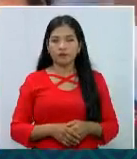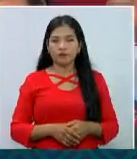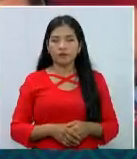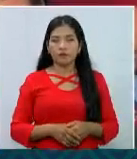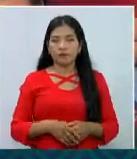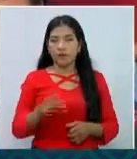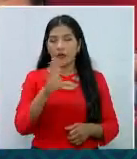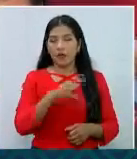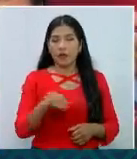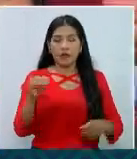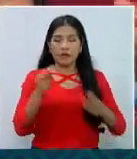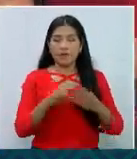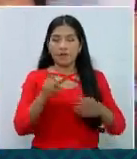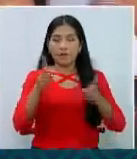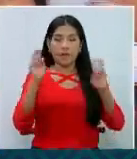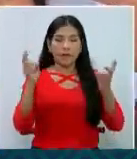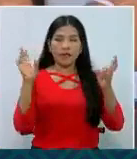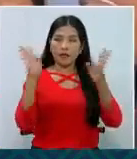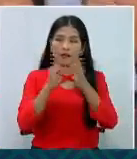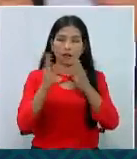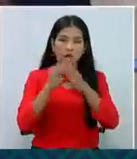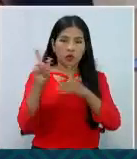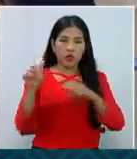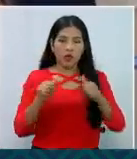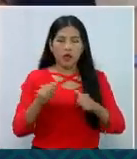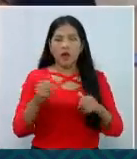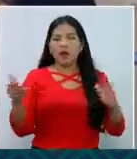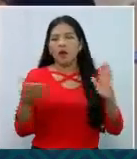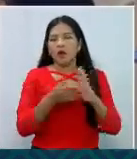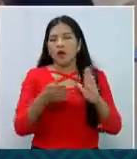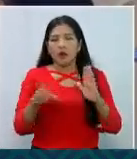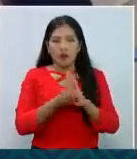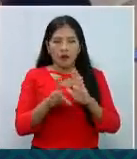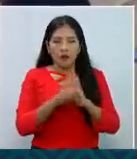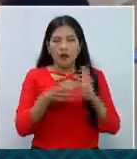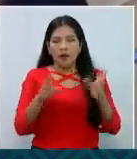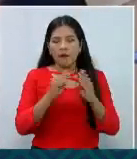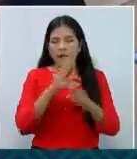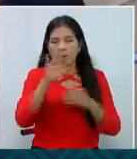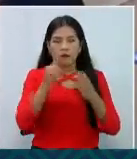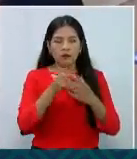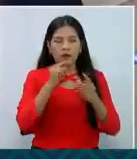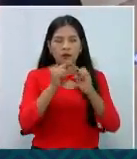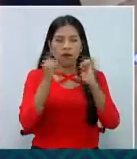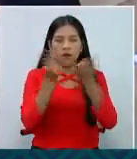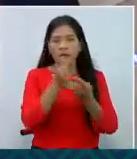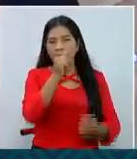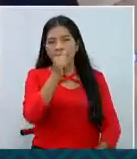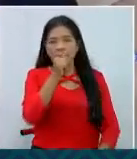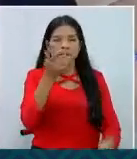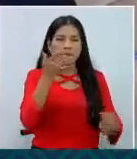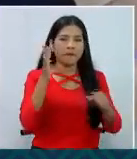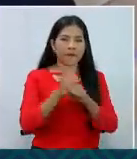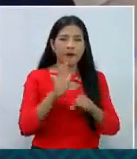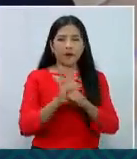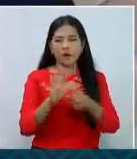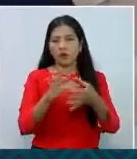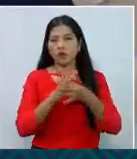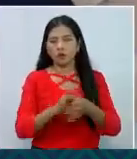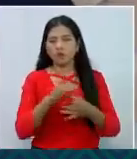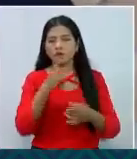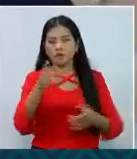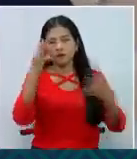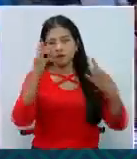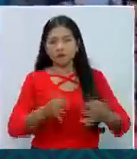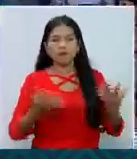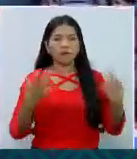ya que dicha actividad es ilegítima. De esta manera, el empleado del Pacto de Unidad, que conforman 5 organizaciones sociales, determinó no